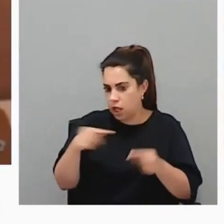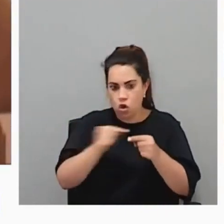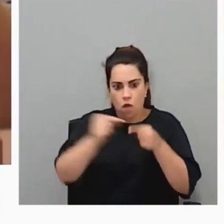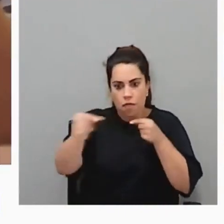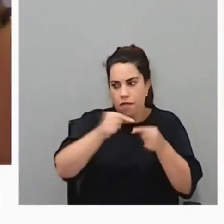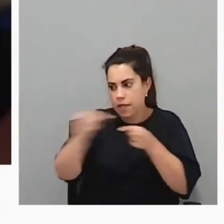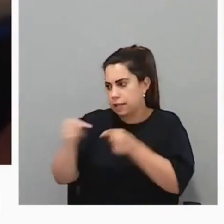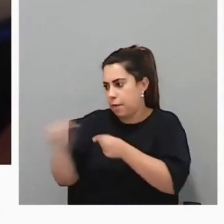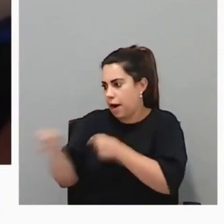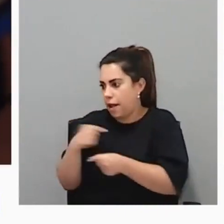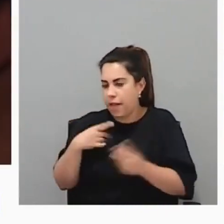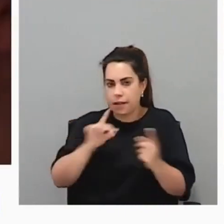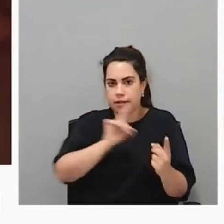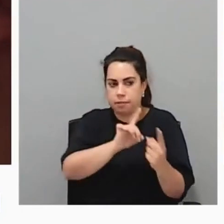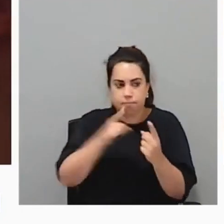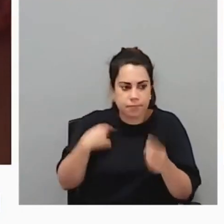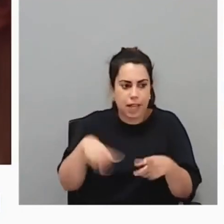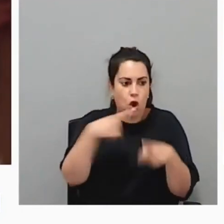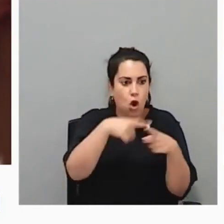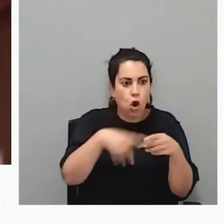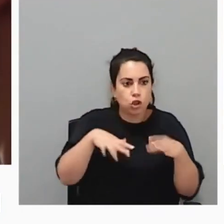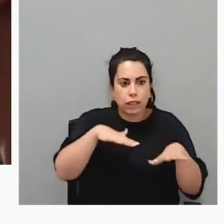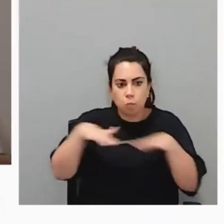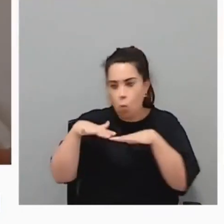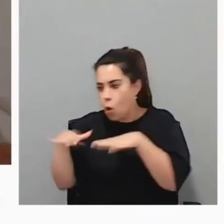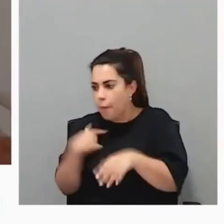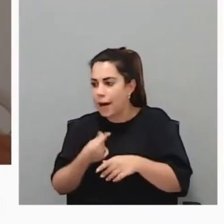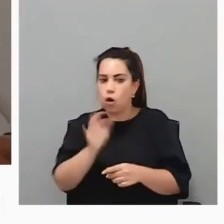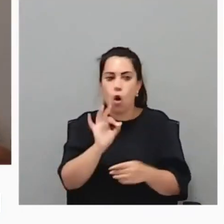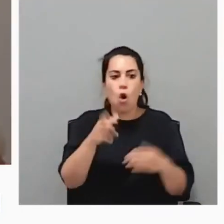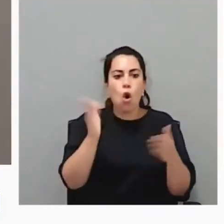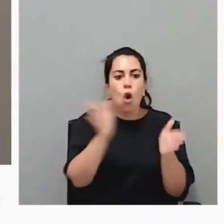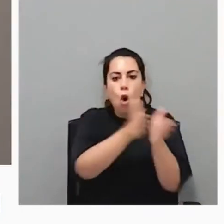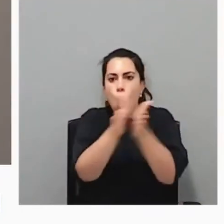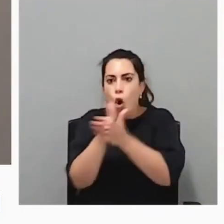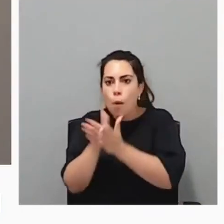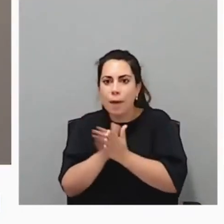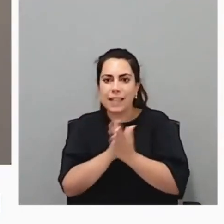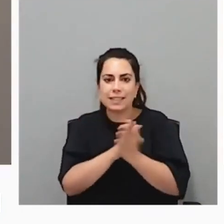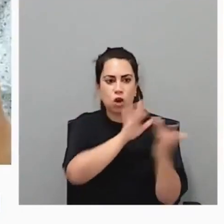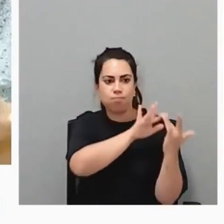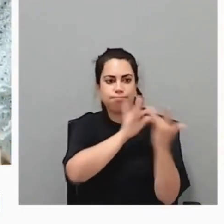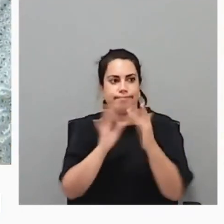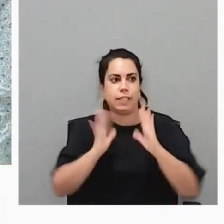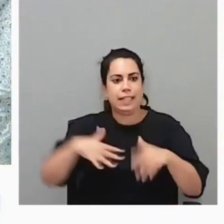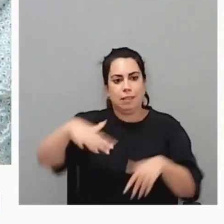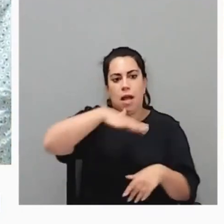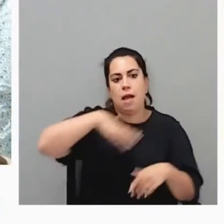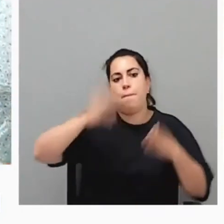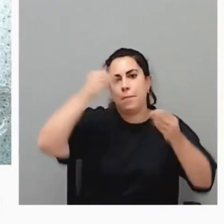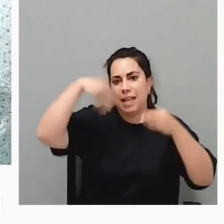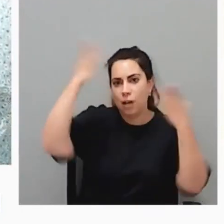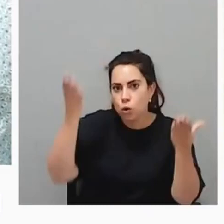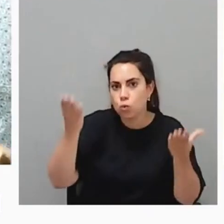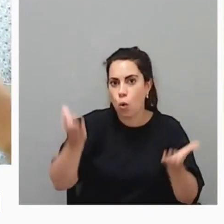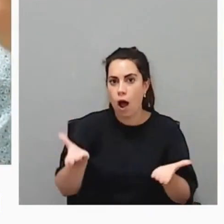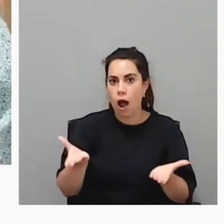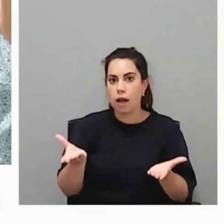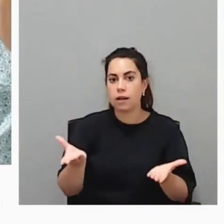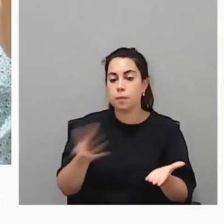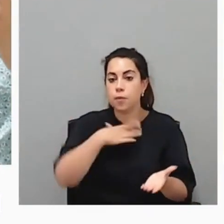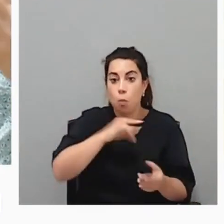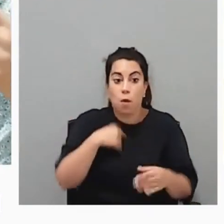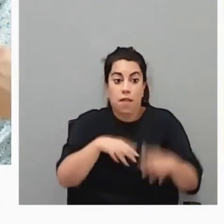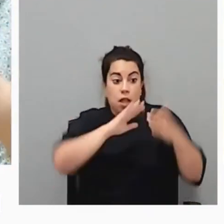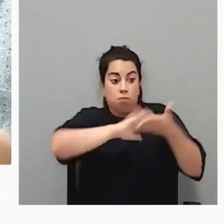mover elementos, relacionarse con los compañeros en un entorno, digamos, de movimiento, al estar ellos o una de dos, o en el ordenador